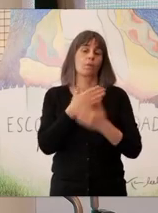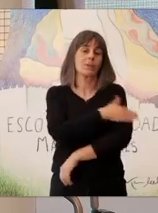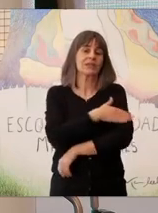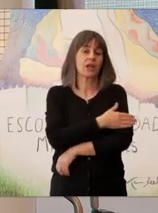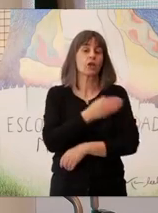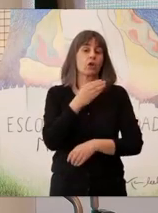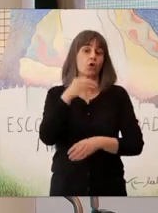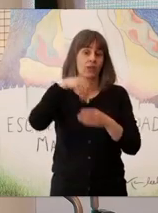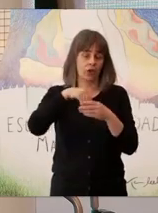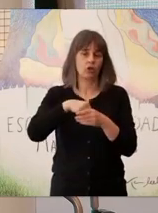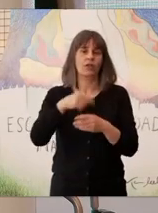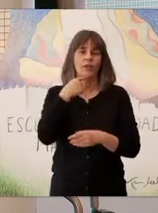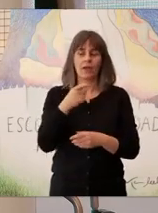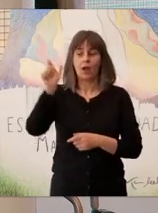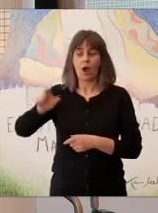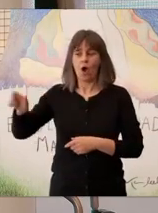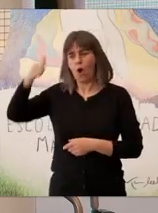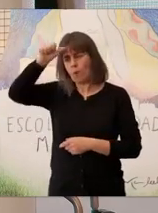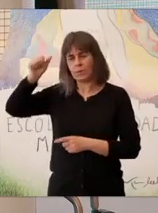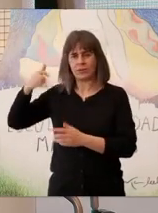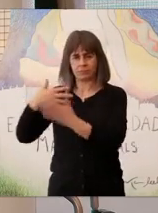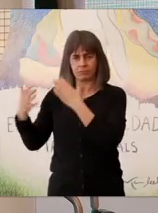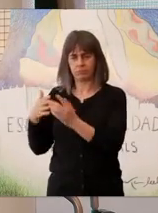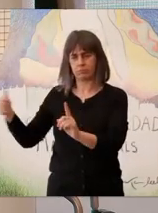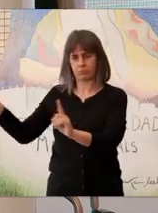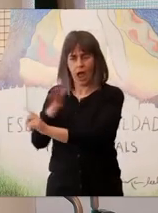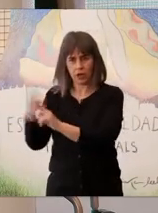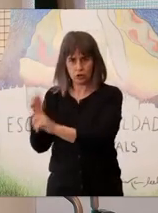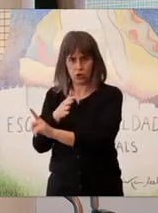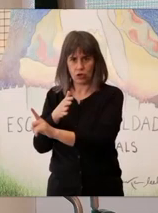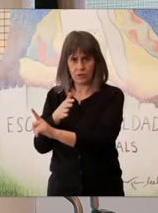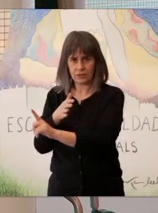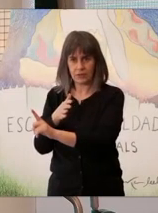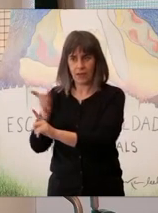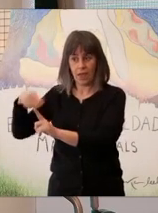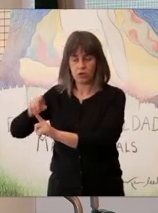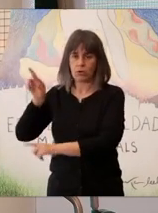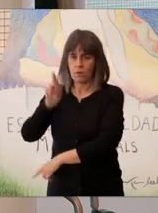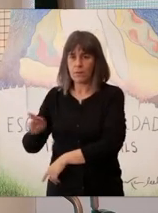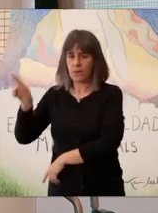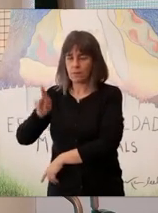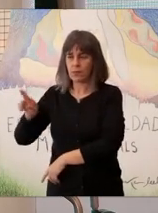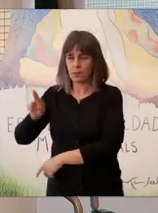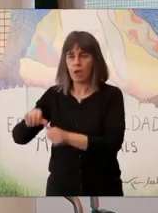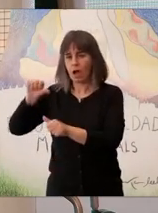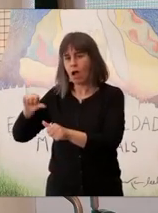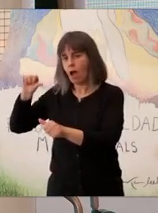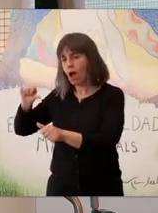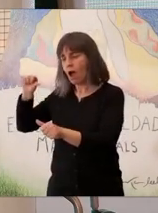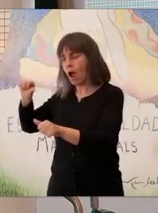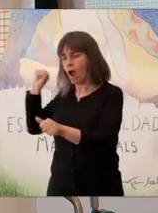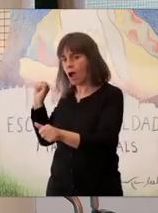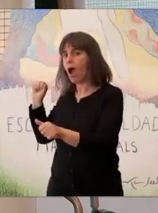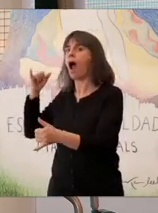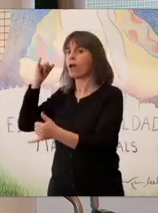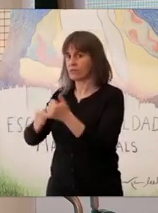agresores reiterantes van a cometer actos de violencia en menos tiempo y con mayor gravedad, actos de violencia más graves. Y por